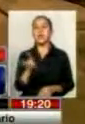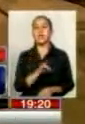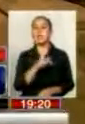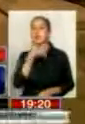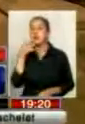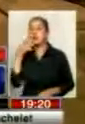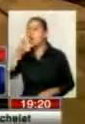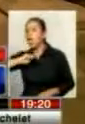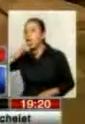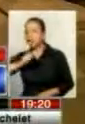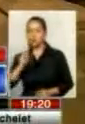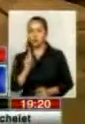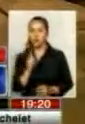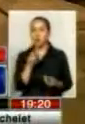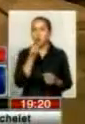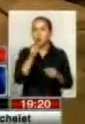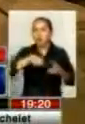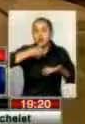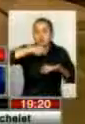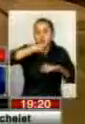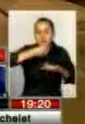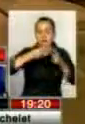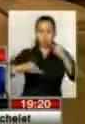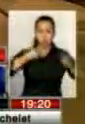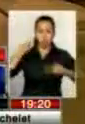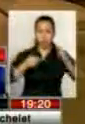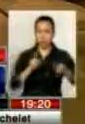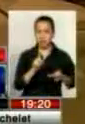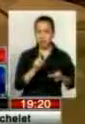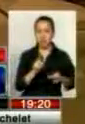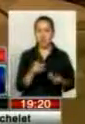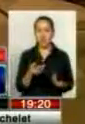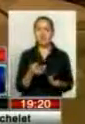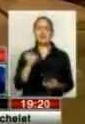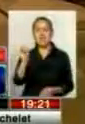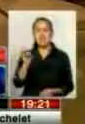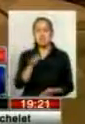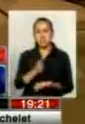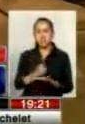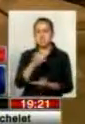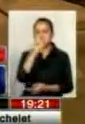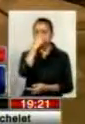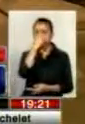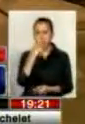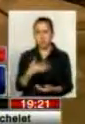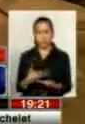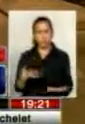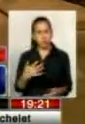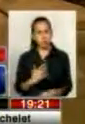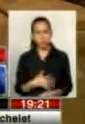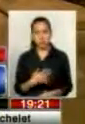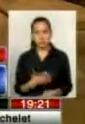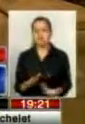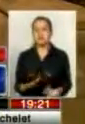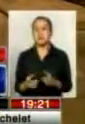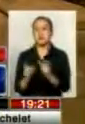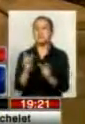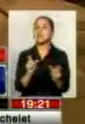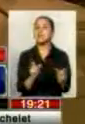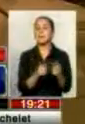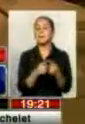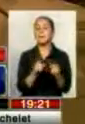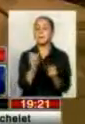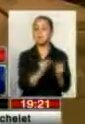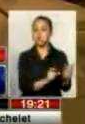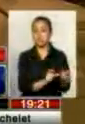de un helado o qué comida comer en un restaurante. Entonces creo que en ese sentido, por el respeto también que implica para todas las personas el poder dar cuenta de